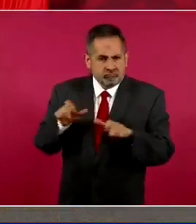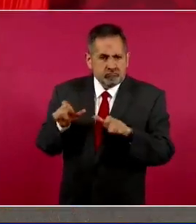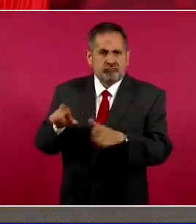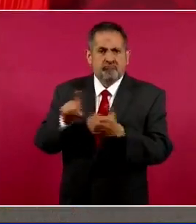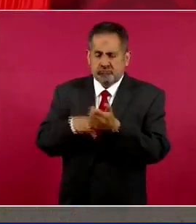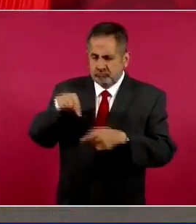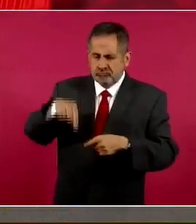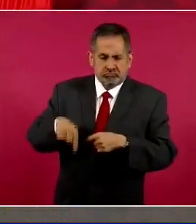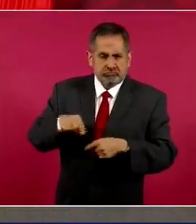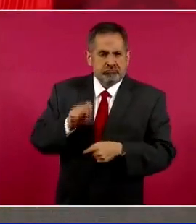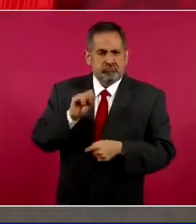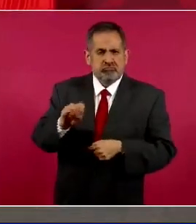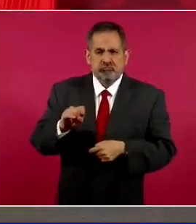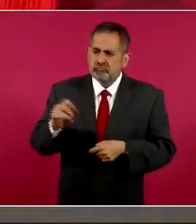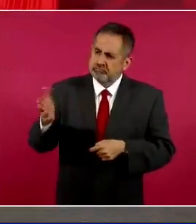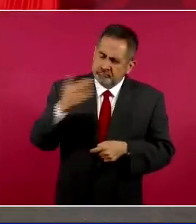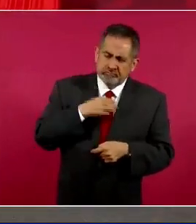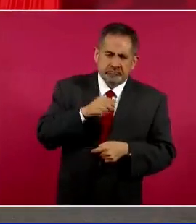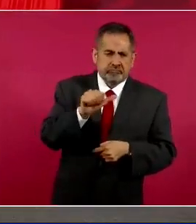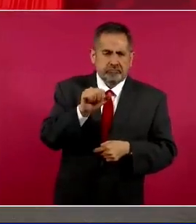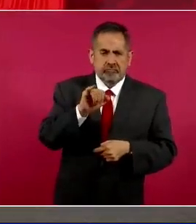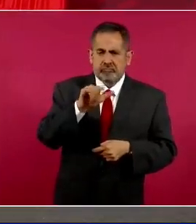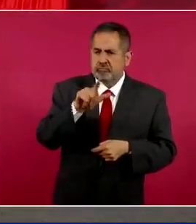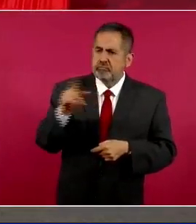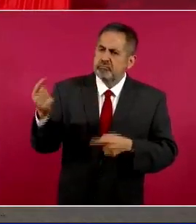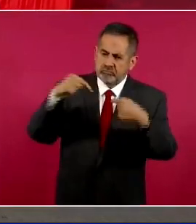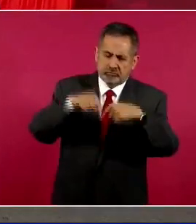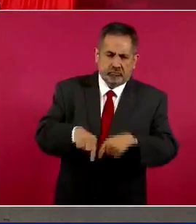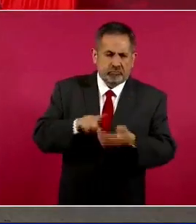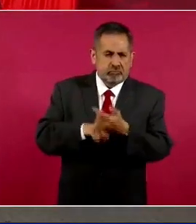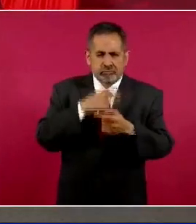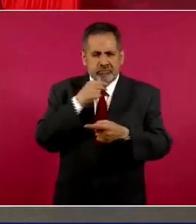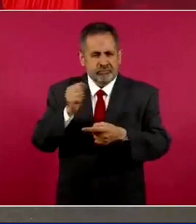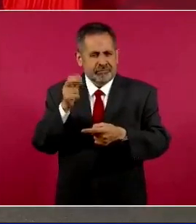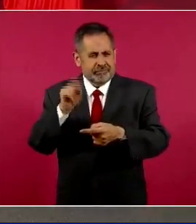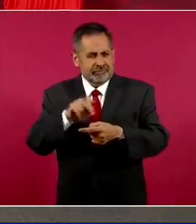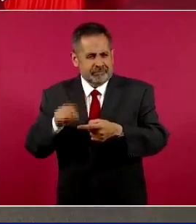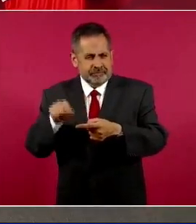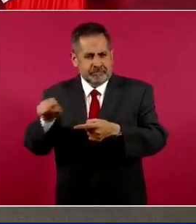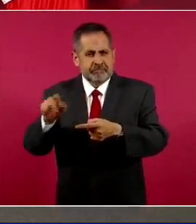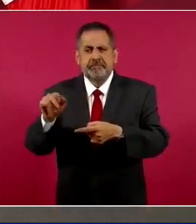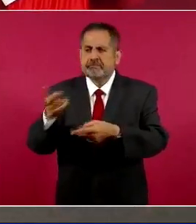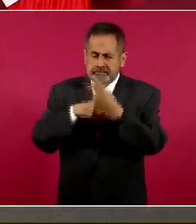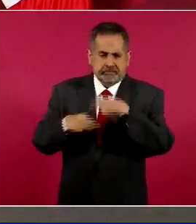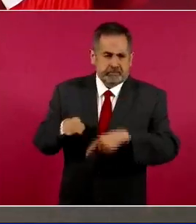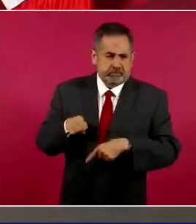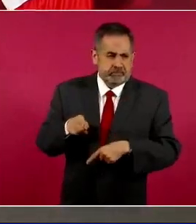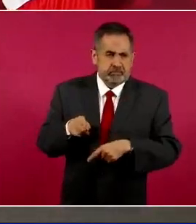protección, asilo a Assange, porque es una injusticia